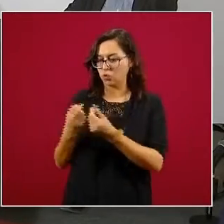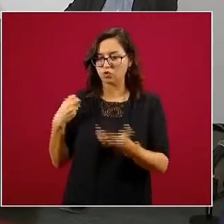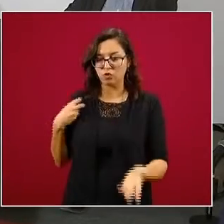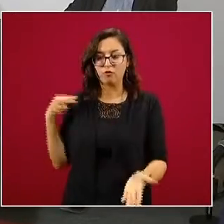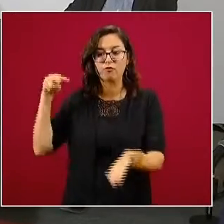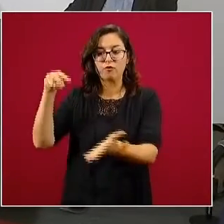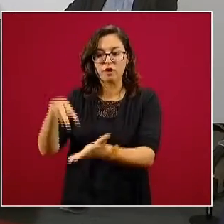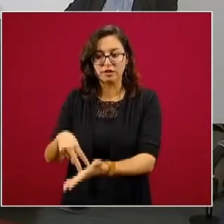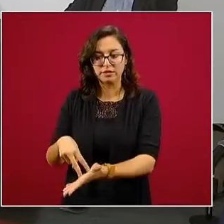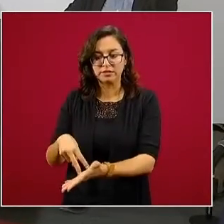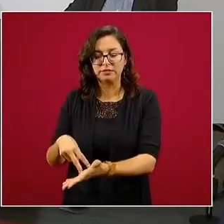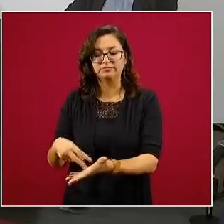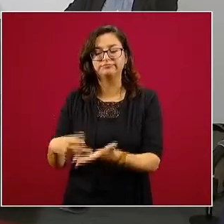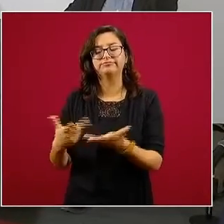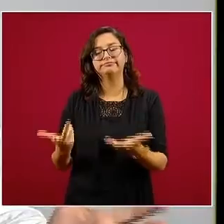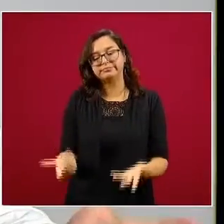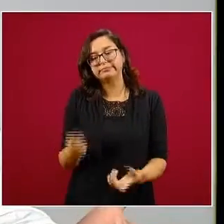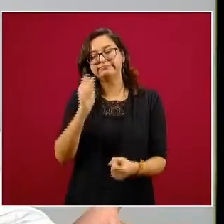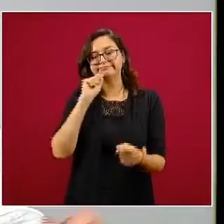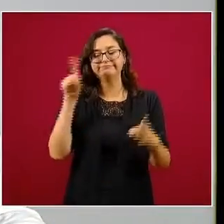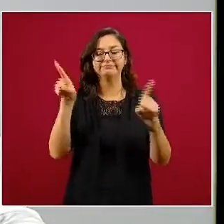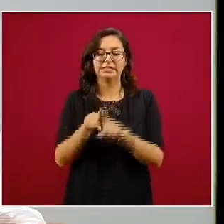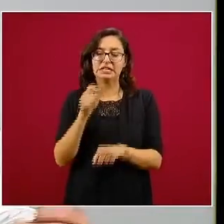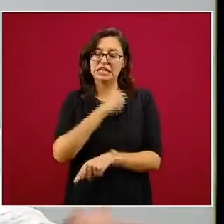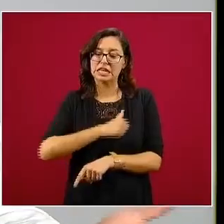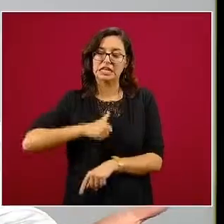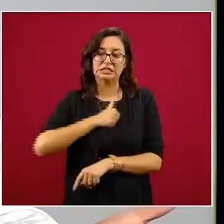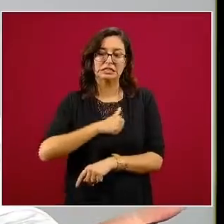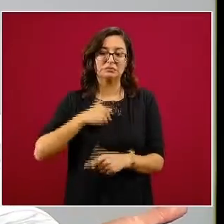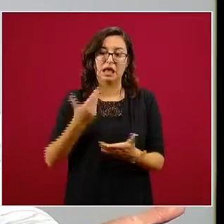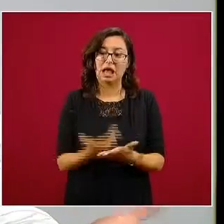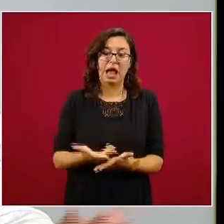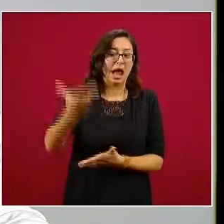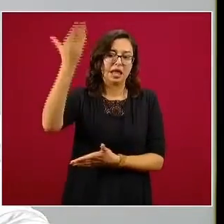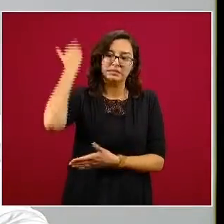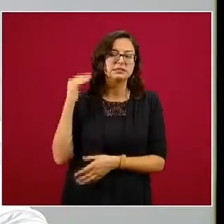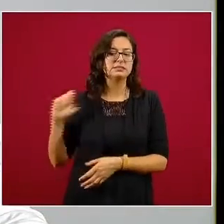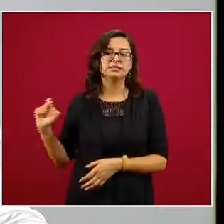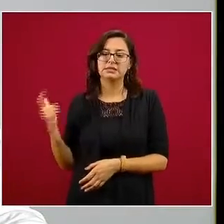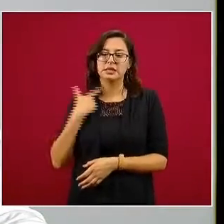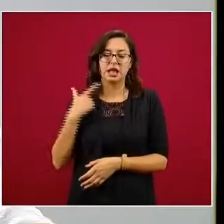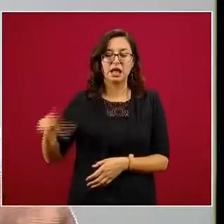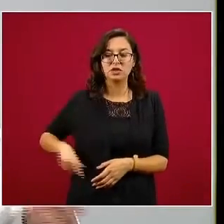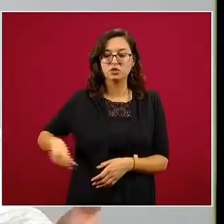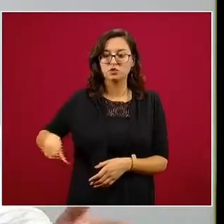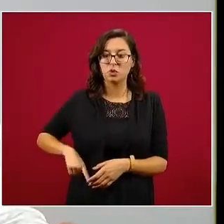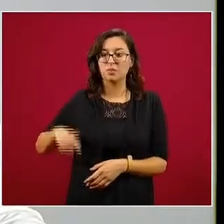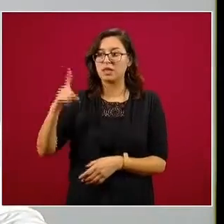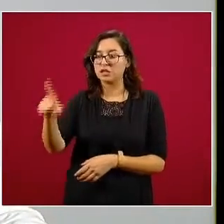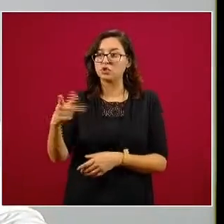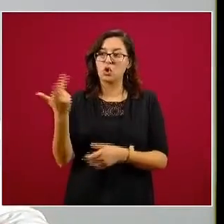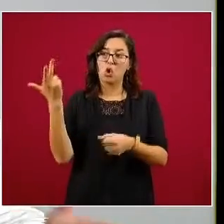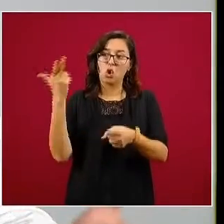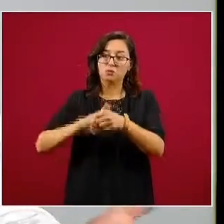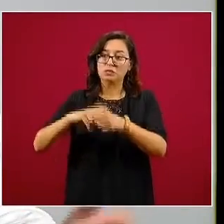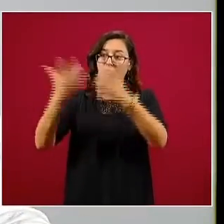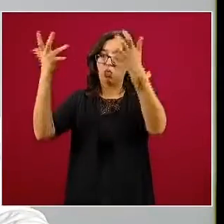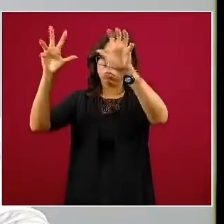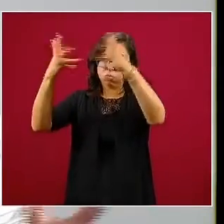saber, si bien Puebla se coloca todavía en la posición de semáforo rojo, me gustaría saber